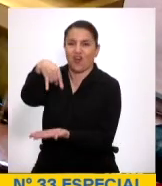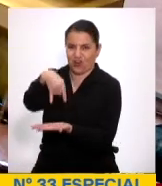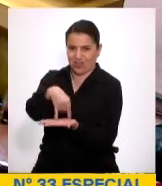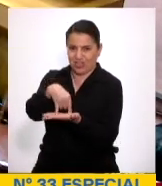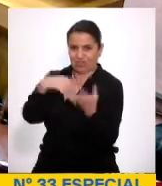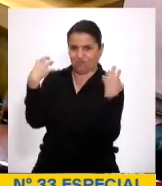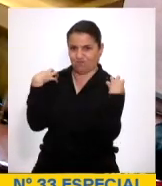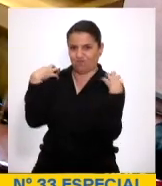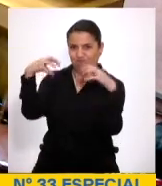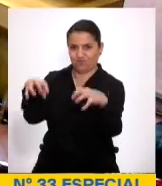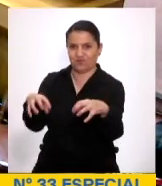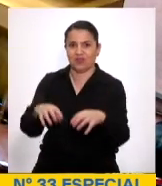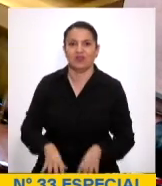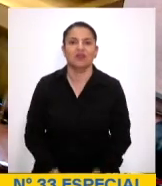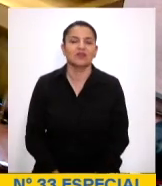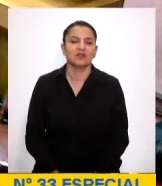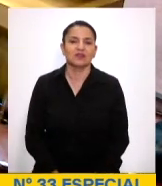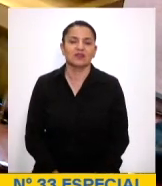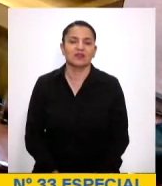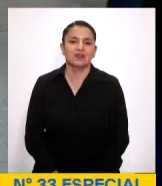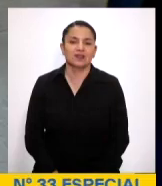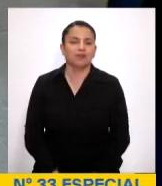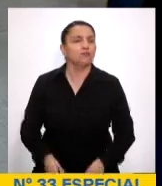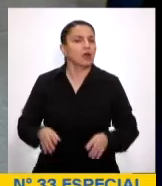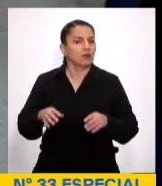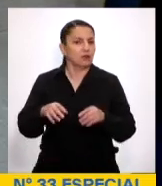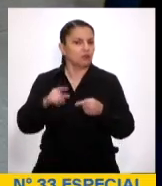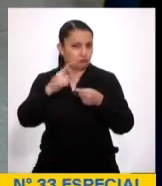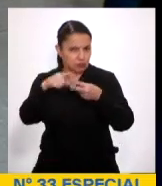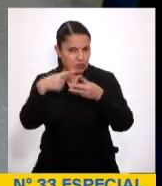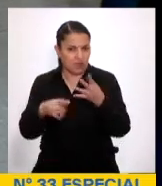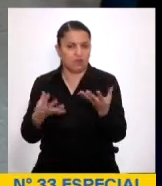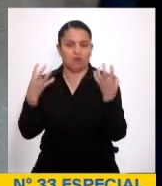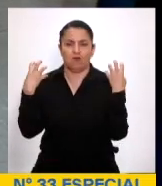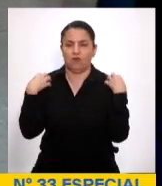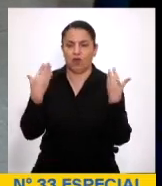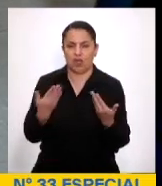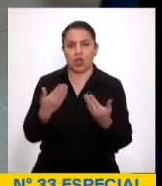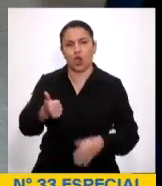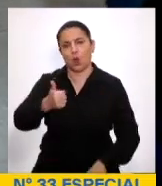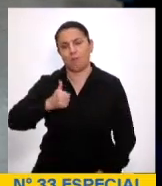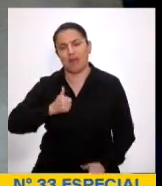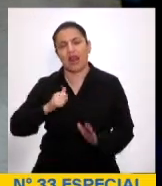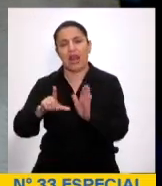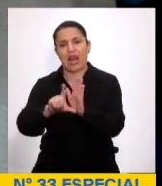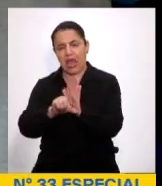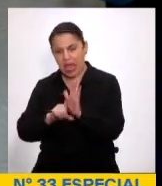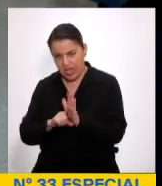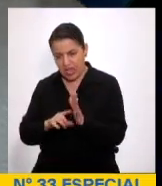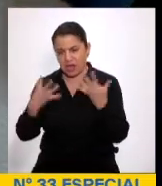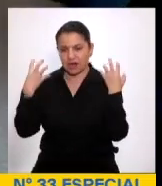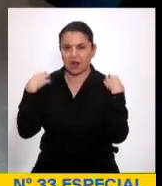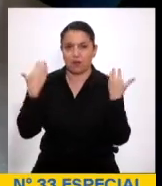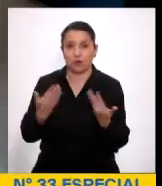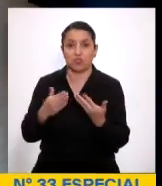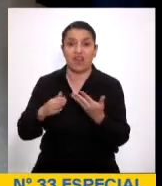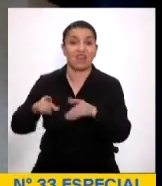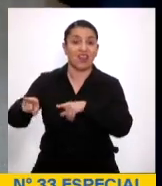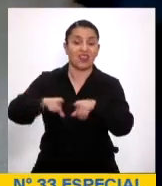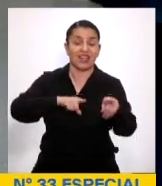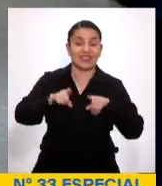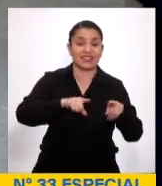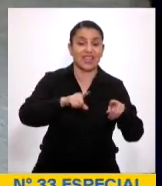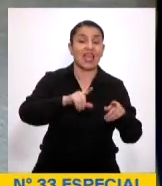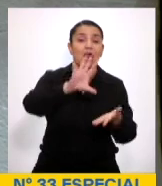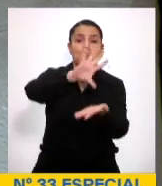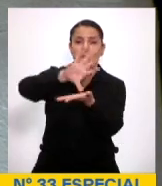congreso se le asignaron facultades amplias como la de hacer cumplir las leyes dirigir las relaciones exteriores ejercer